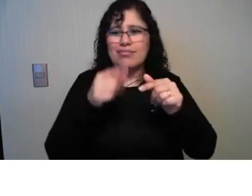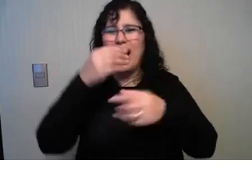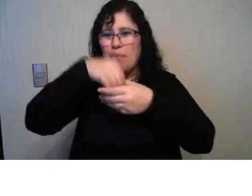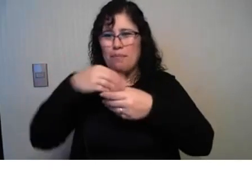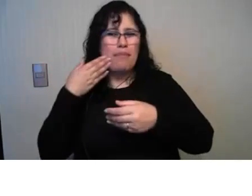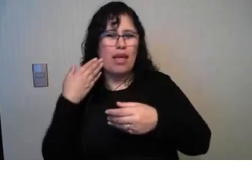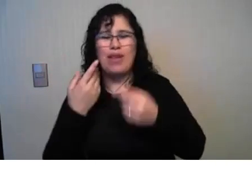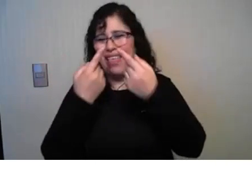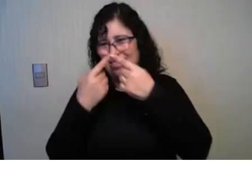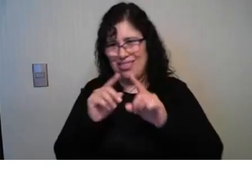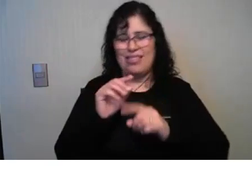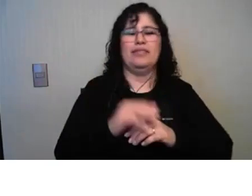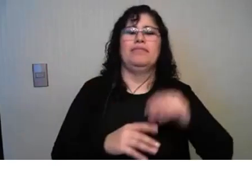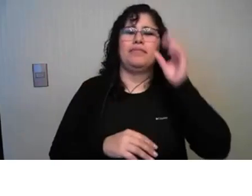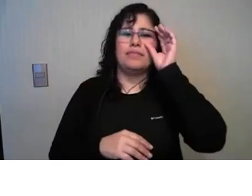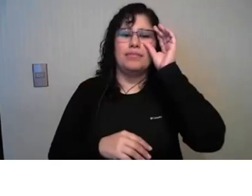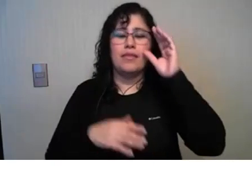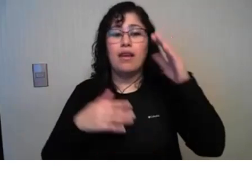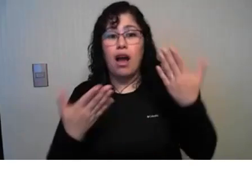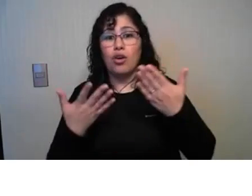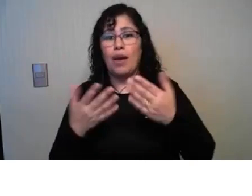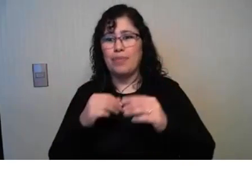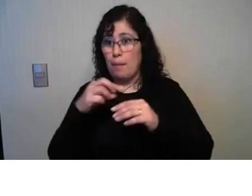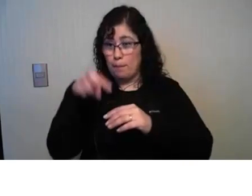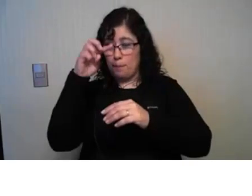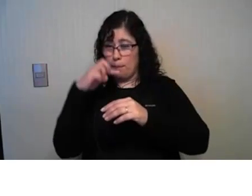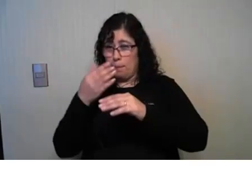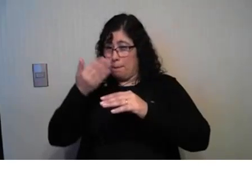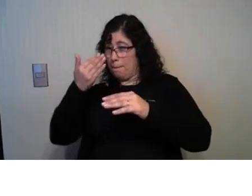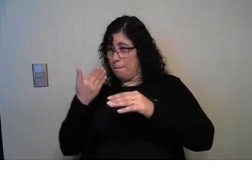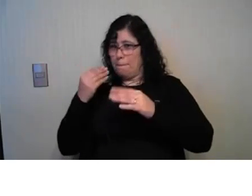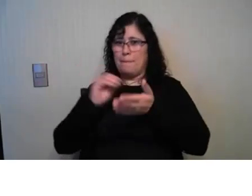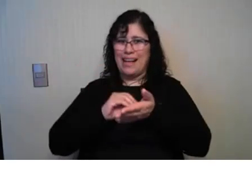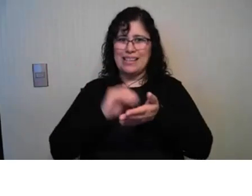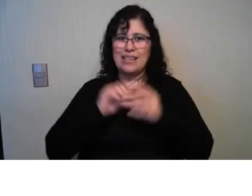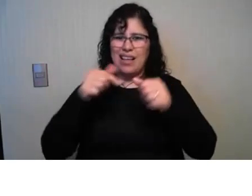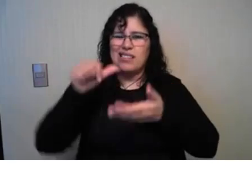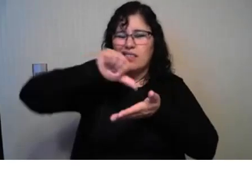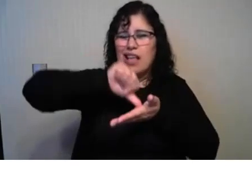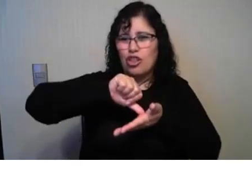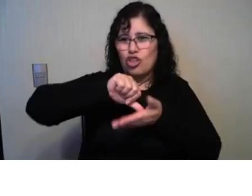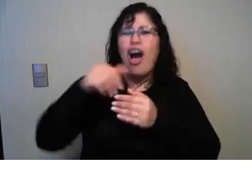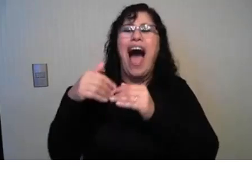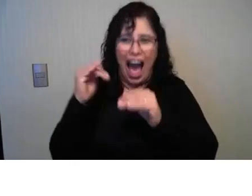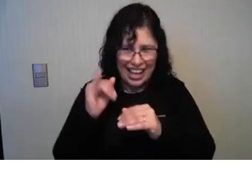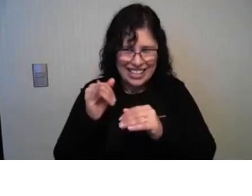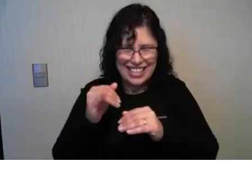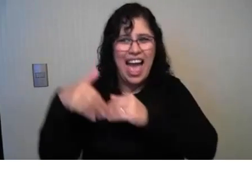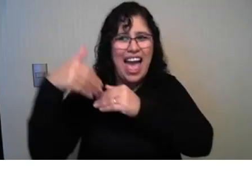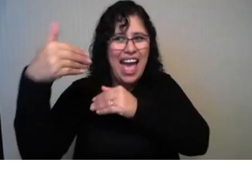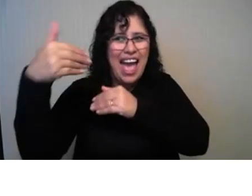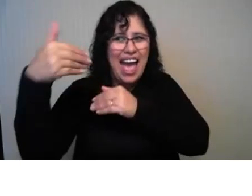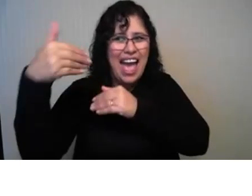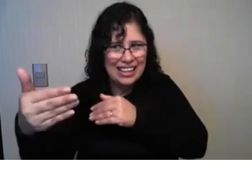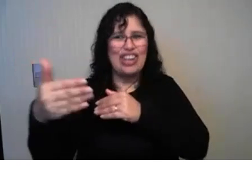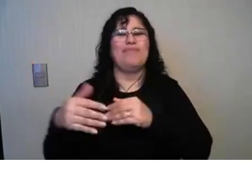Luego tenemos en la parte más posterior un centro exteroceptivo, es decir, aquí hay neuronas que